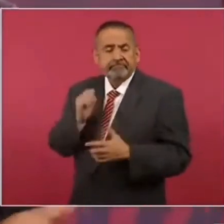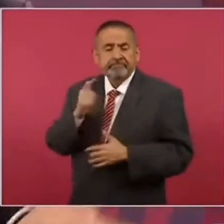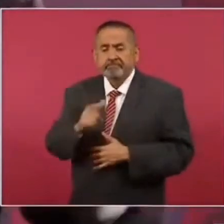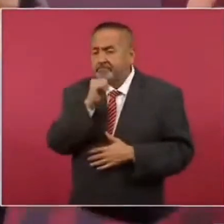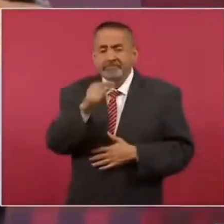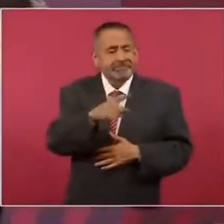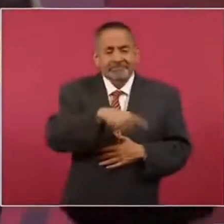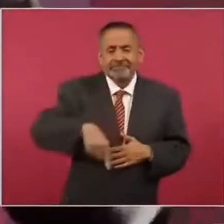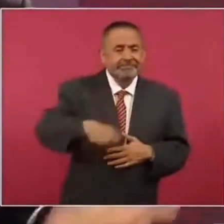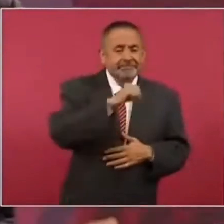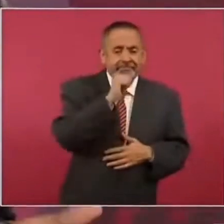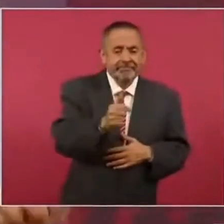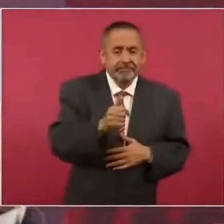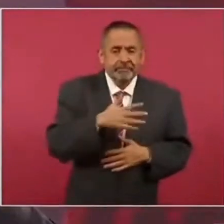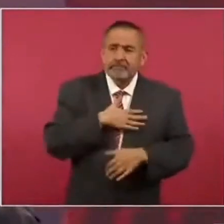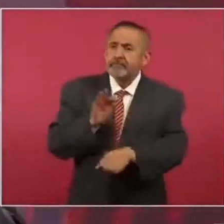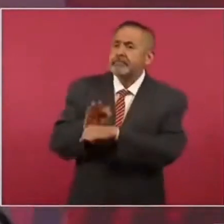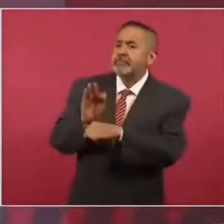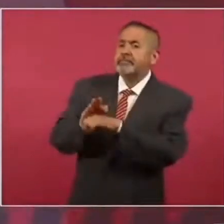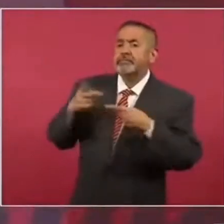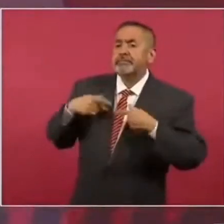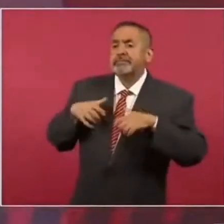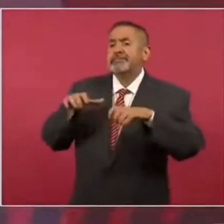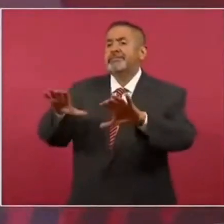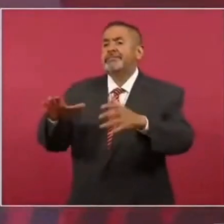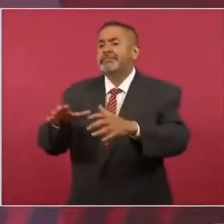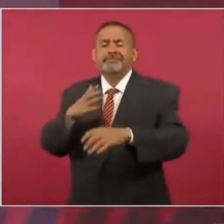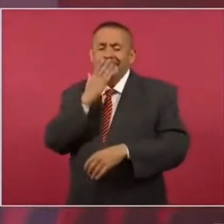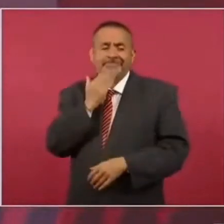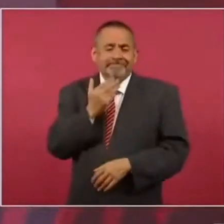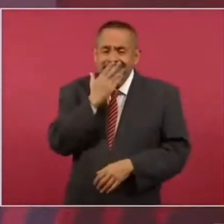para defender al pueblo,